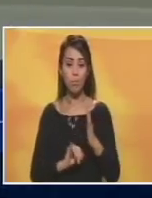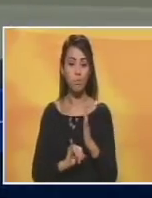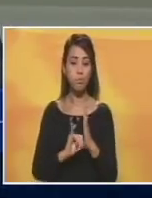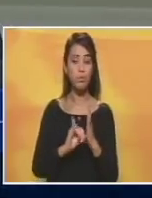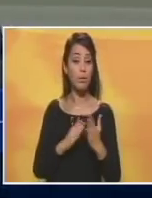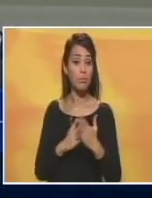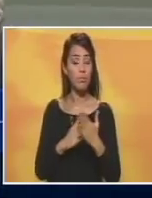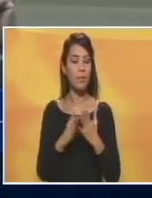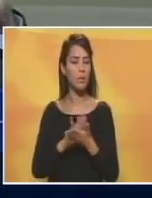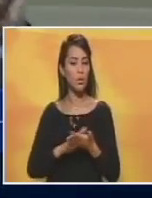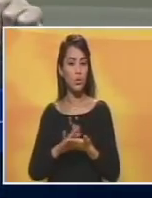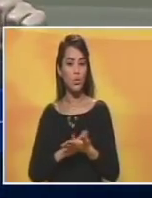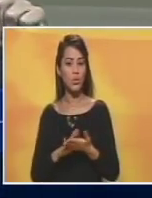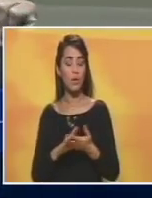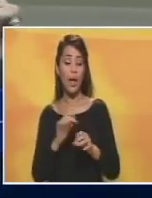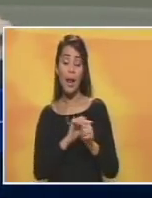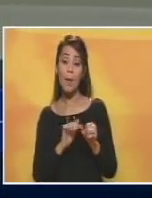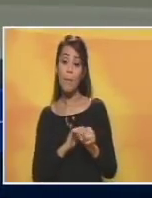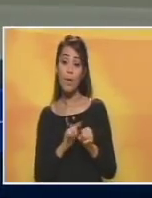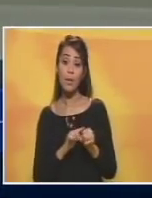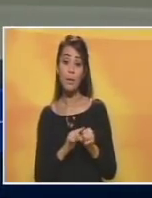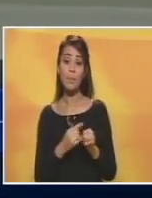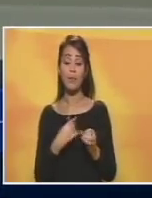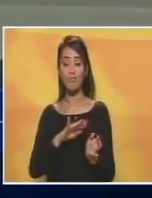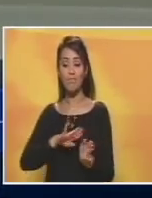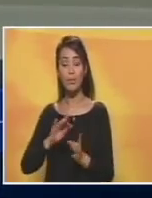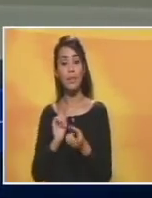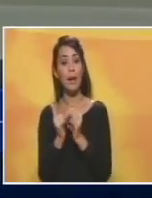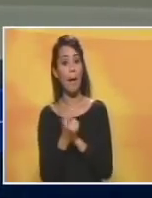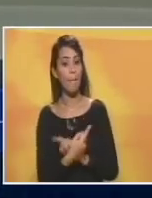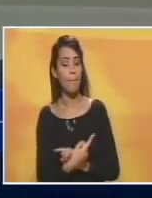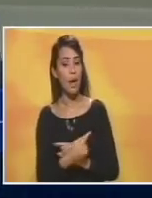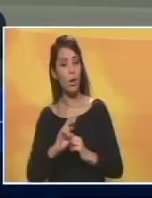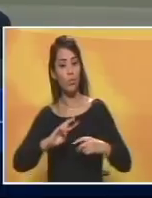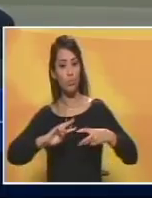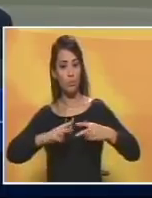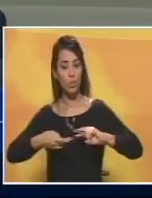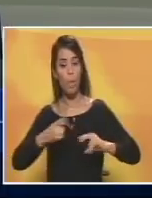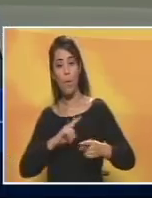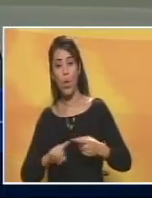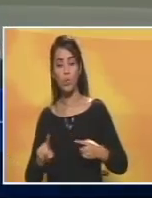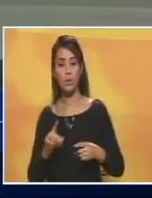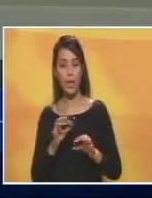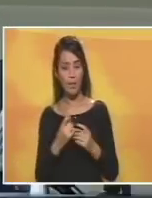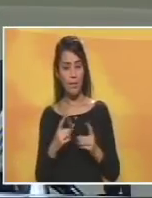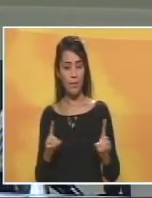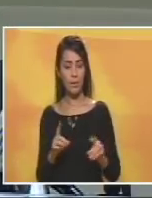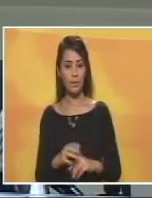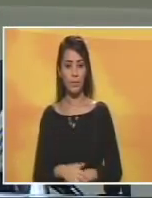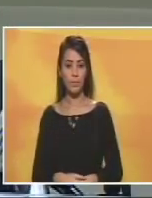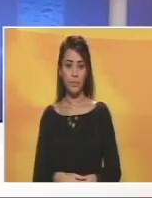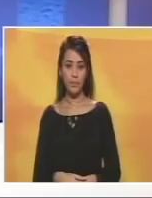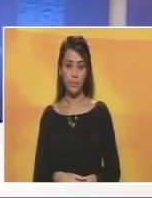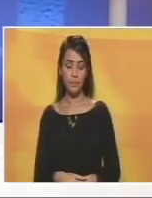hiperinflación tendrá que sacar al bolívar como moneda y sustituirlo por otra que, según indicó, no tiene por qué ser el dólar.